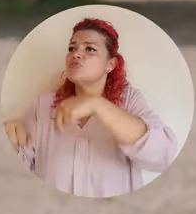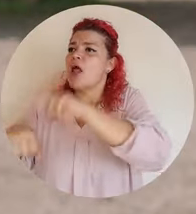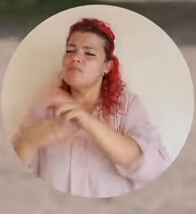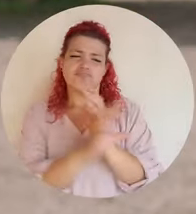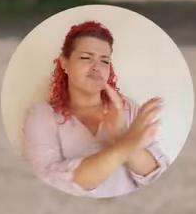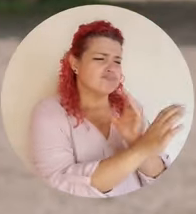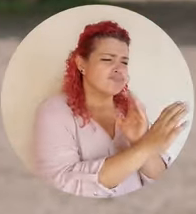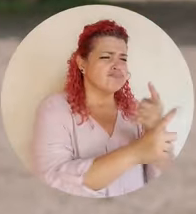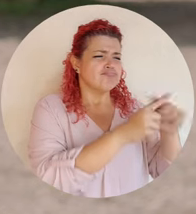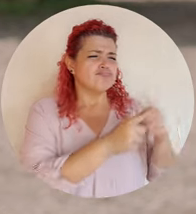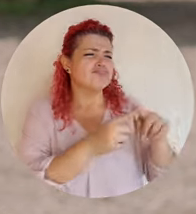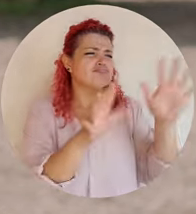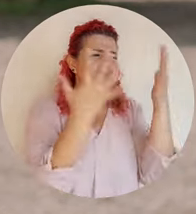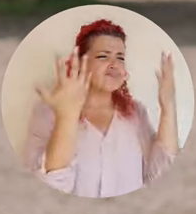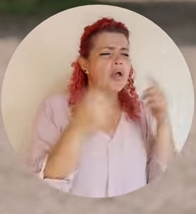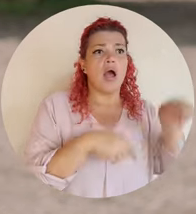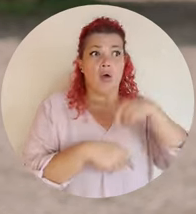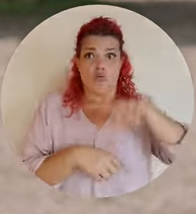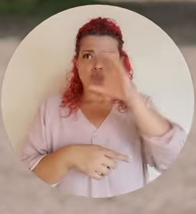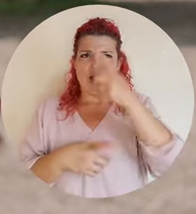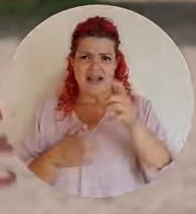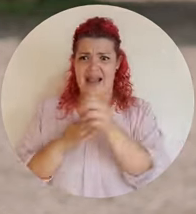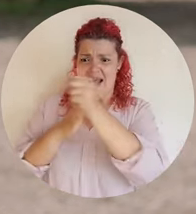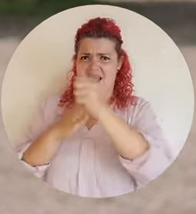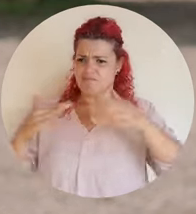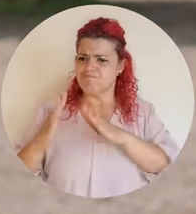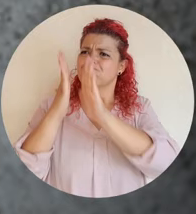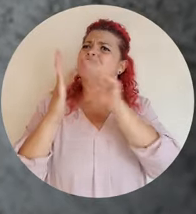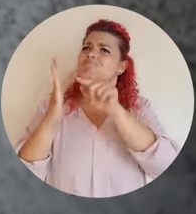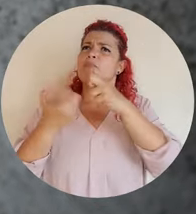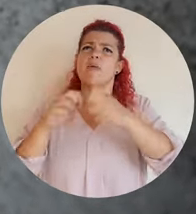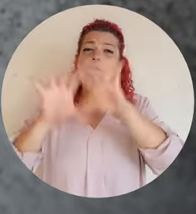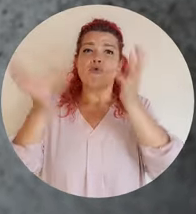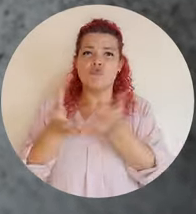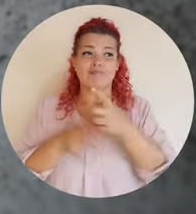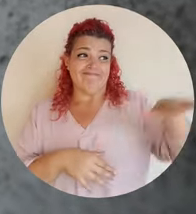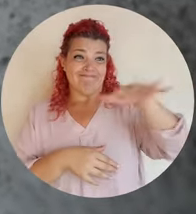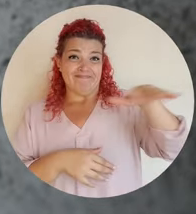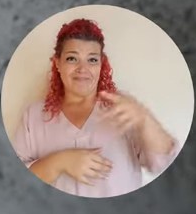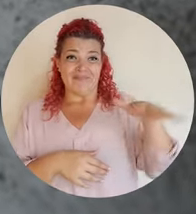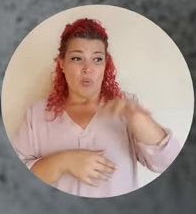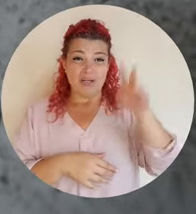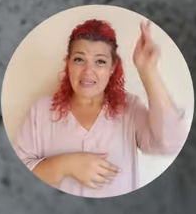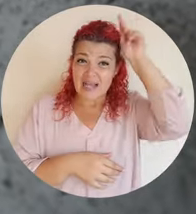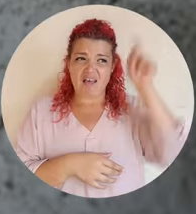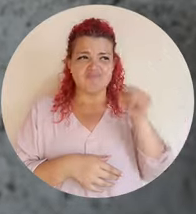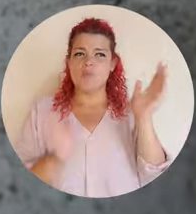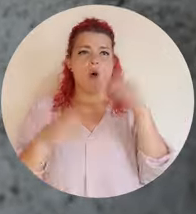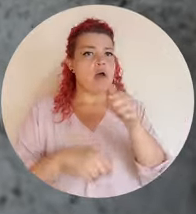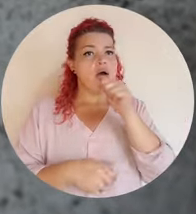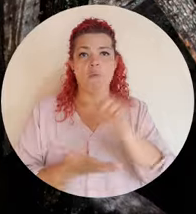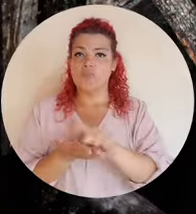biológicas. Buscamos crear líderes que puedan afrontar los problemas del mundo. En zonas indígenas hemos detectado el problema del acceso